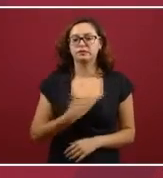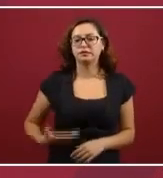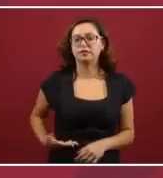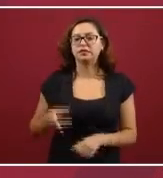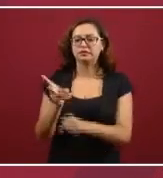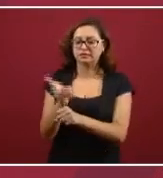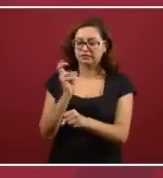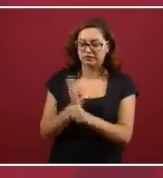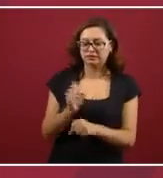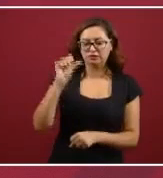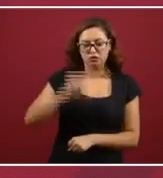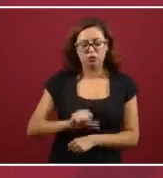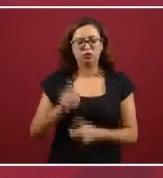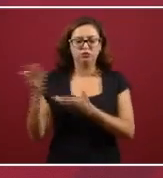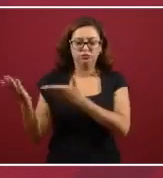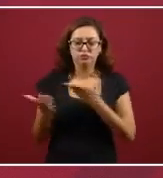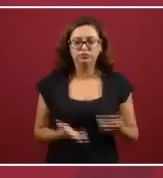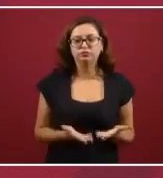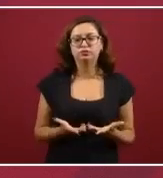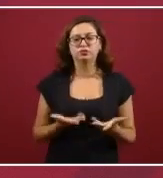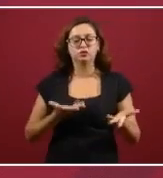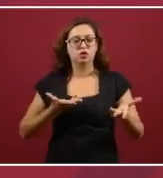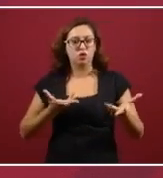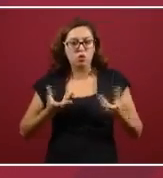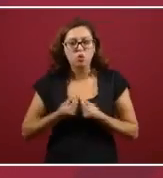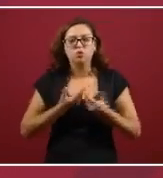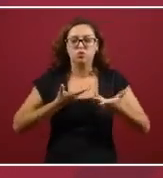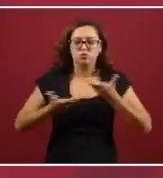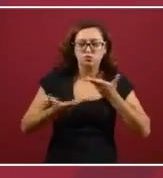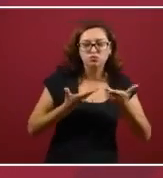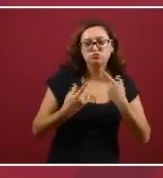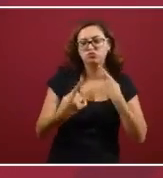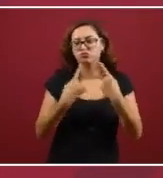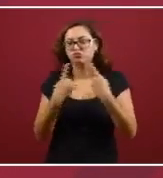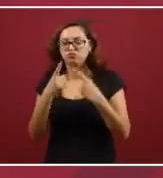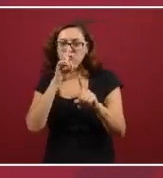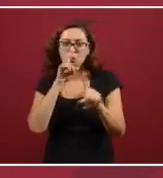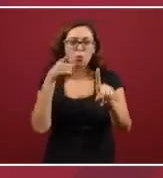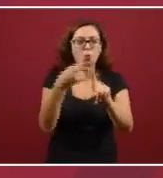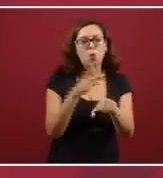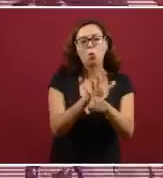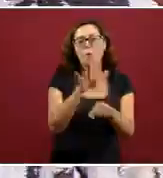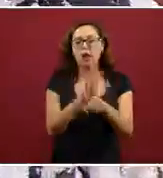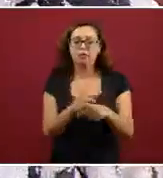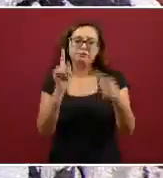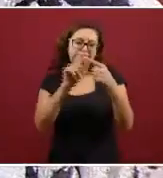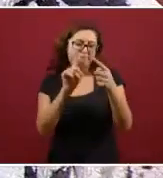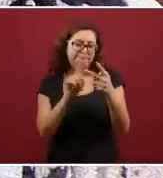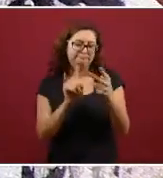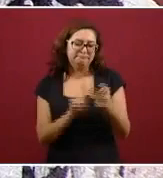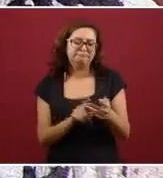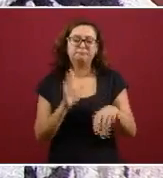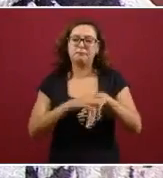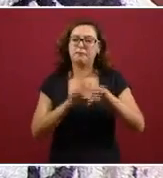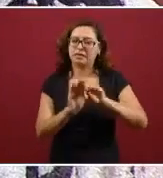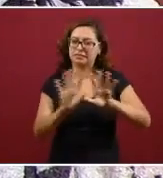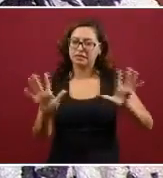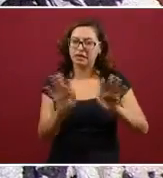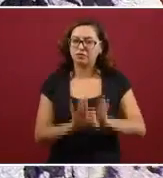mañana a dialogar con ustedes era precisamente aclarar algunos puntos que consideramos